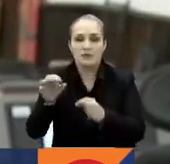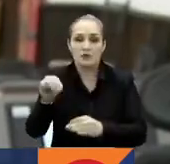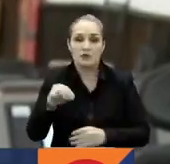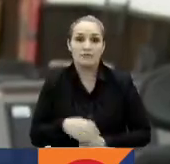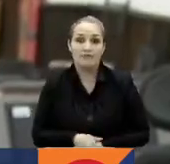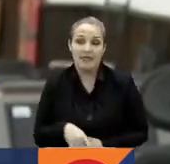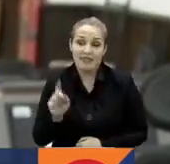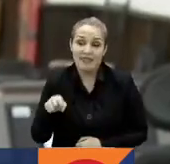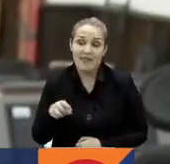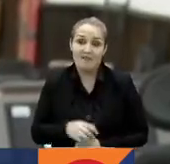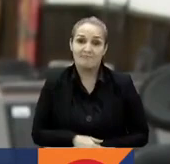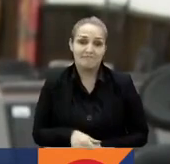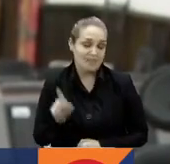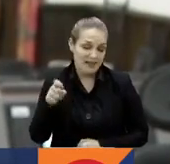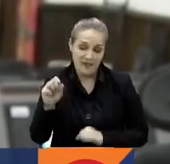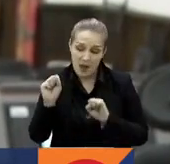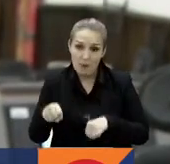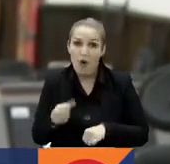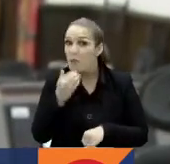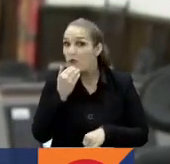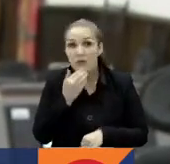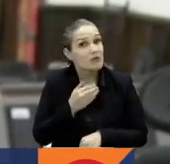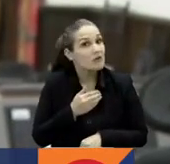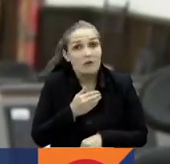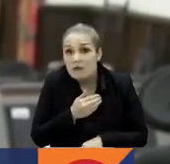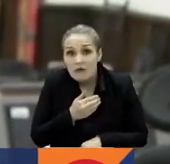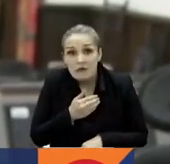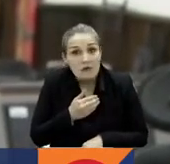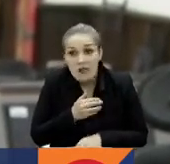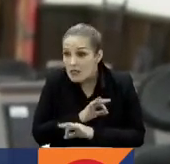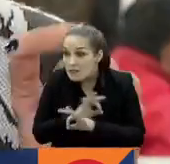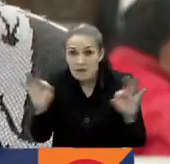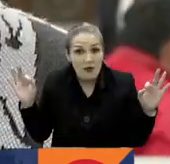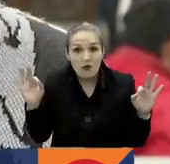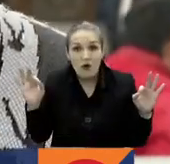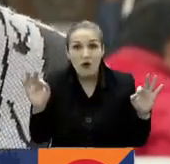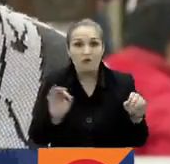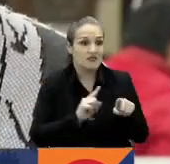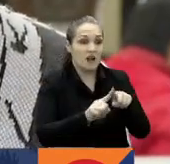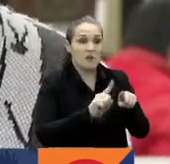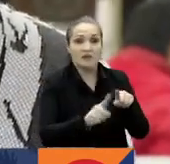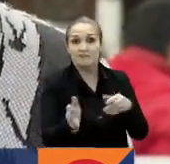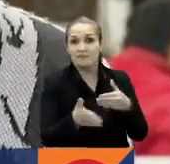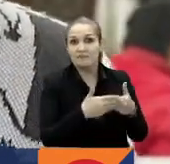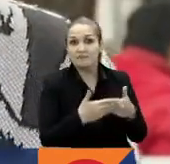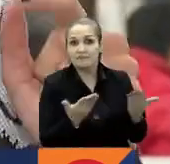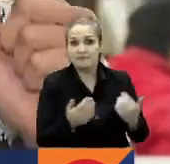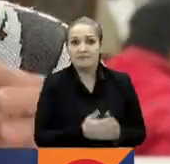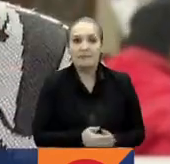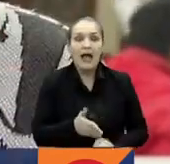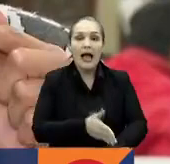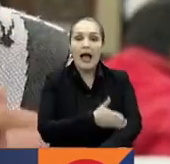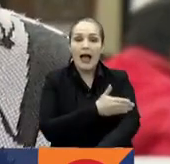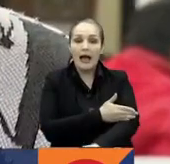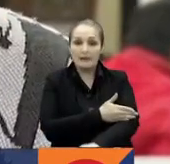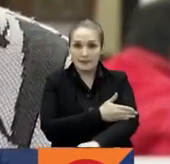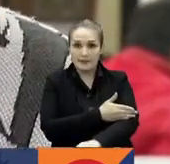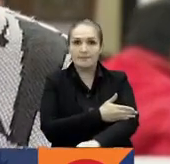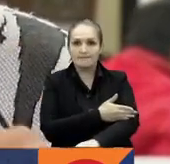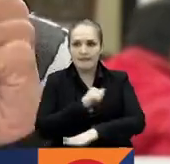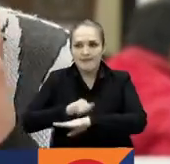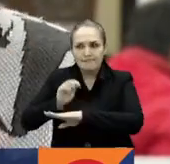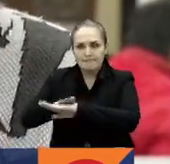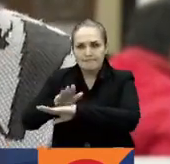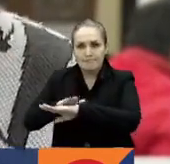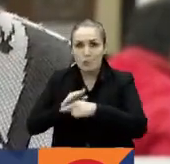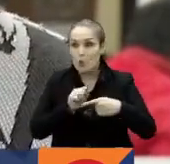este proyecto, de lo contrario entraríamos en crisis frente al sistema. Debimos haber puesto la alarma de que en 3 a 4 semanas,